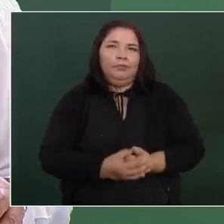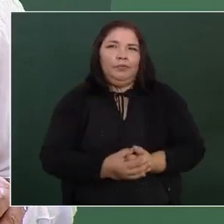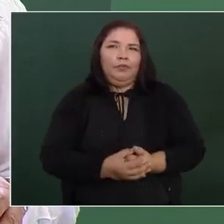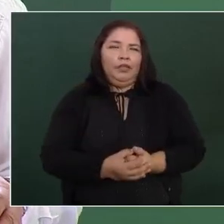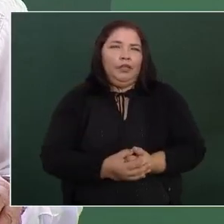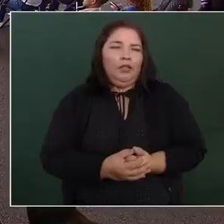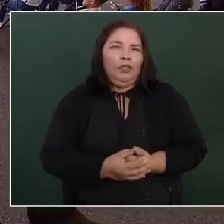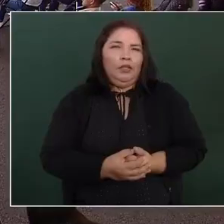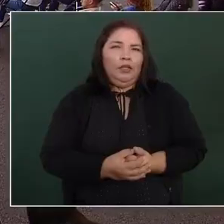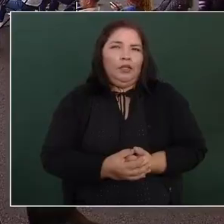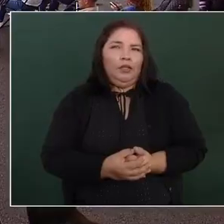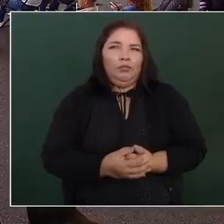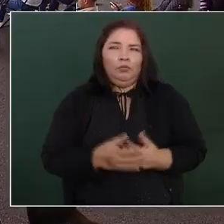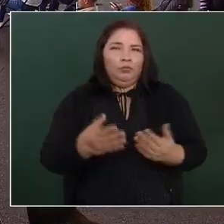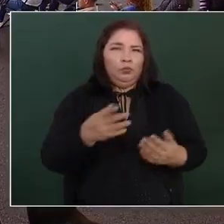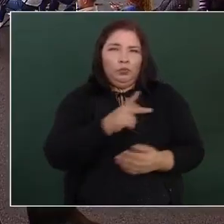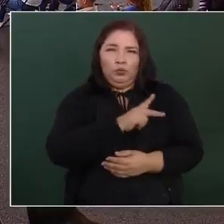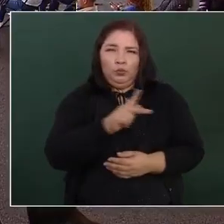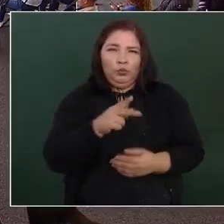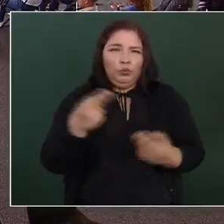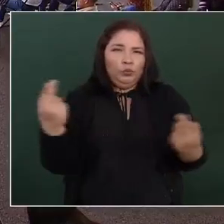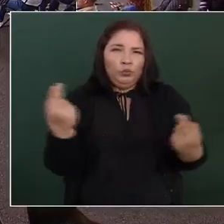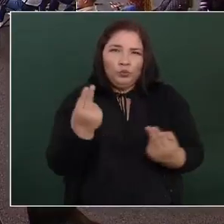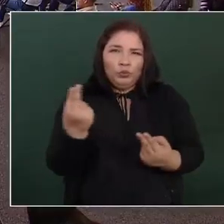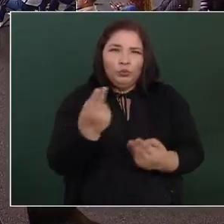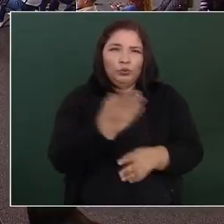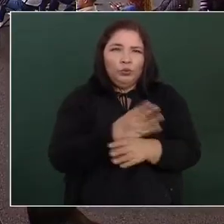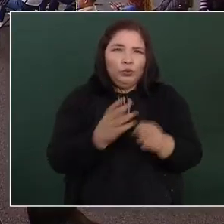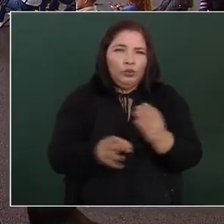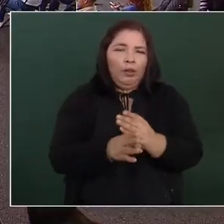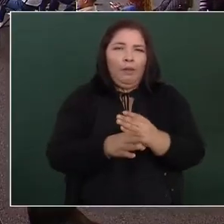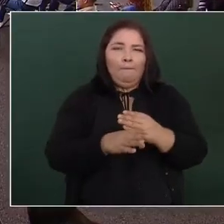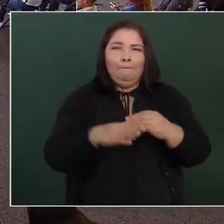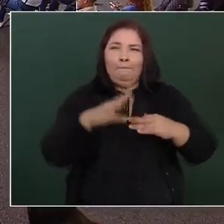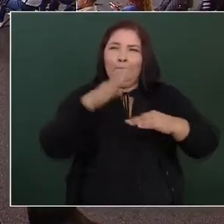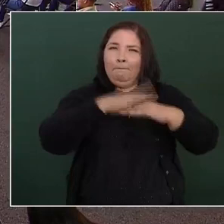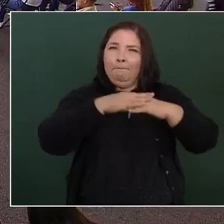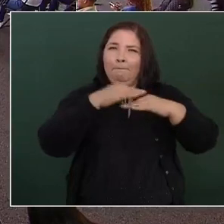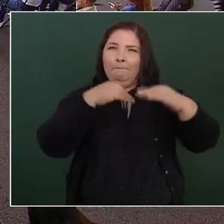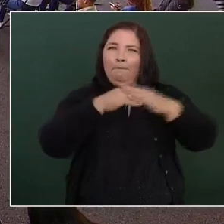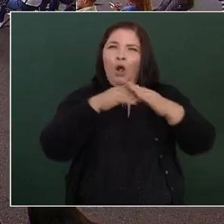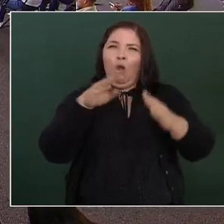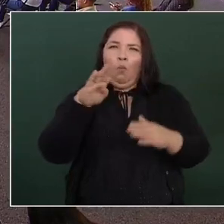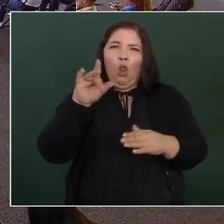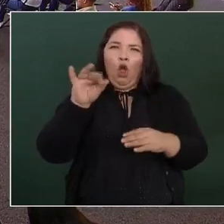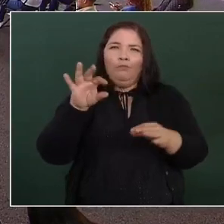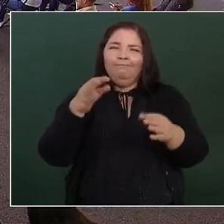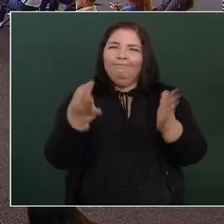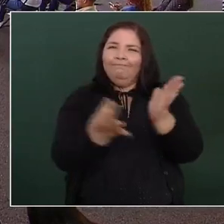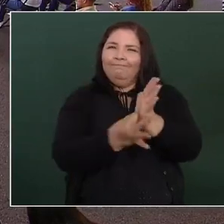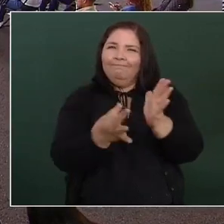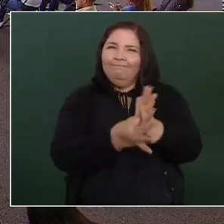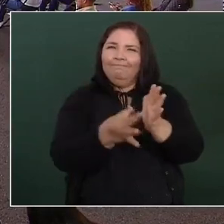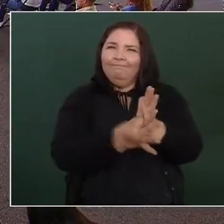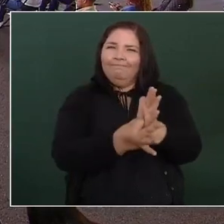todo lo que se va a requerir, bloc, varilla,